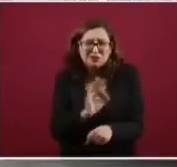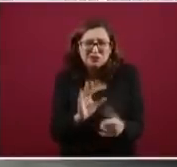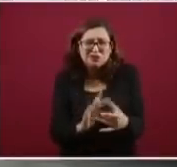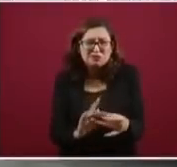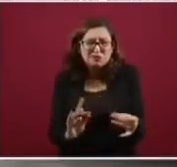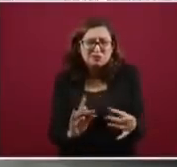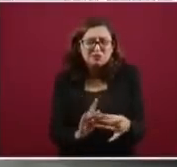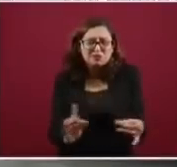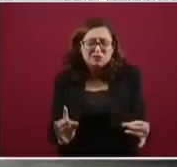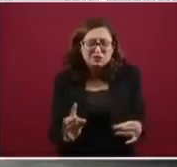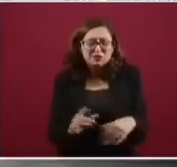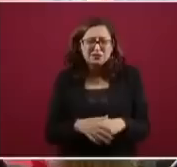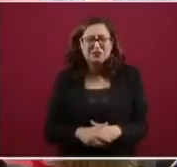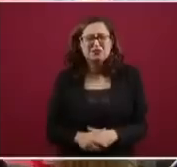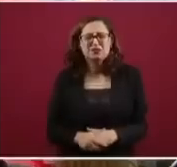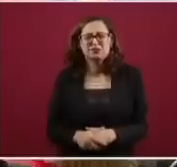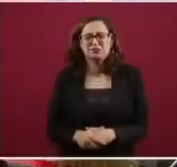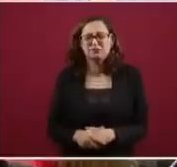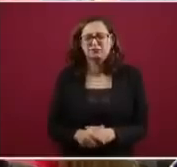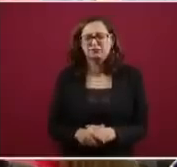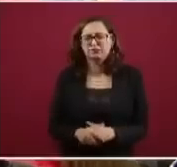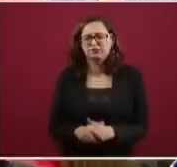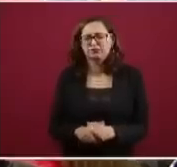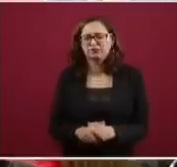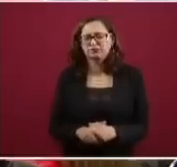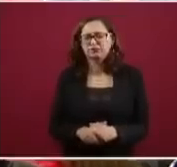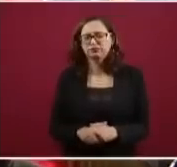muy bien y había una pregunta más por acá